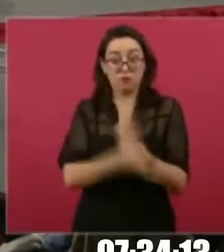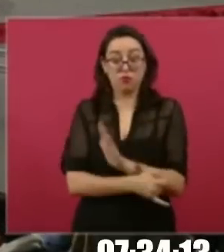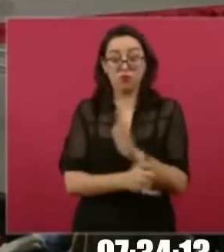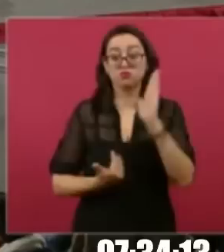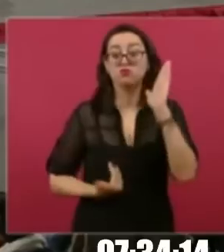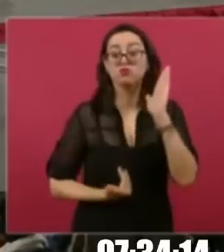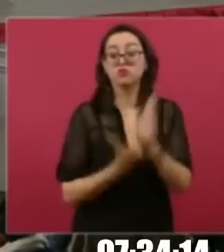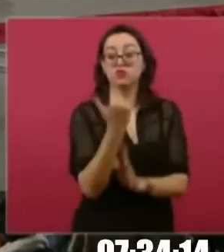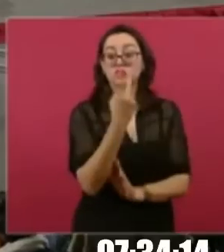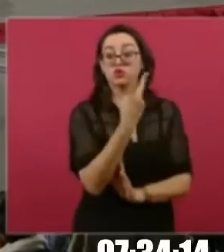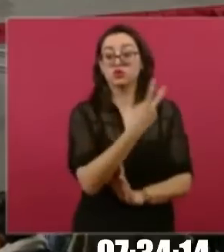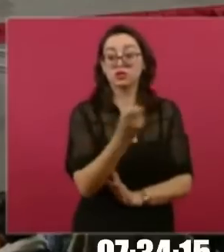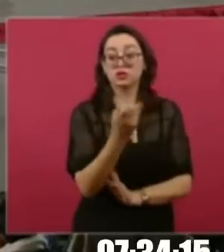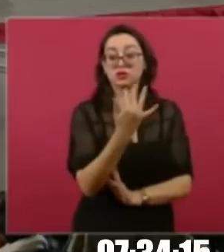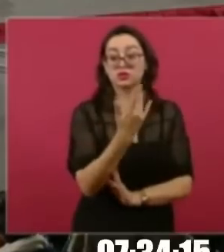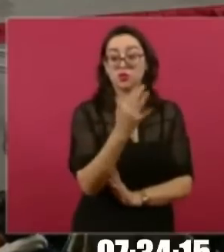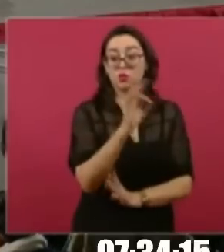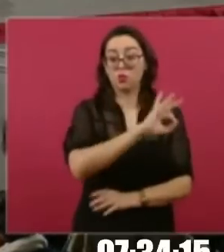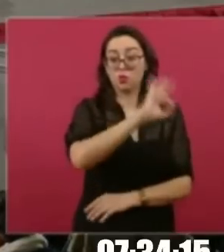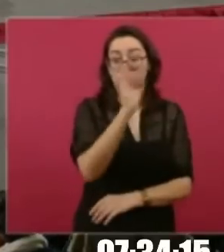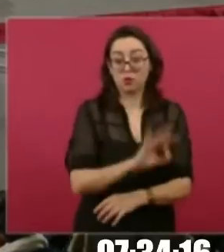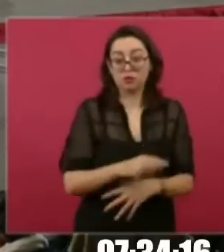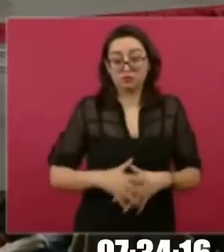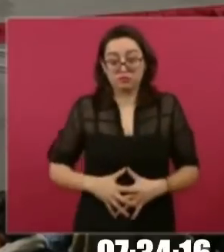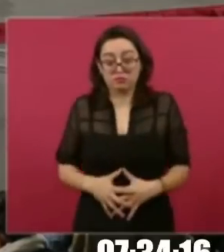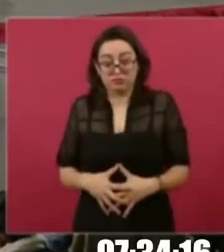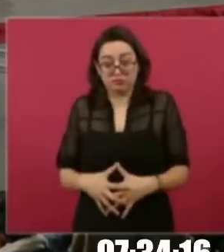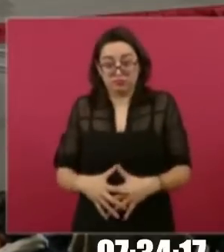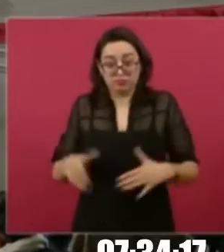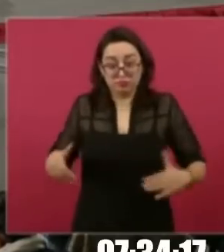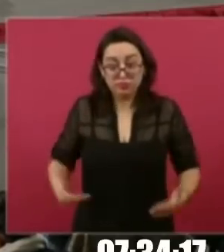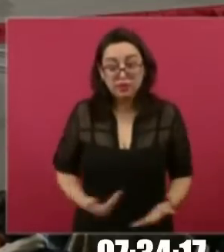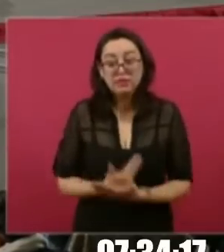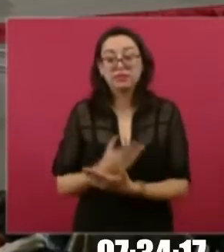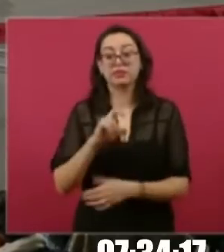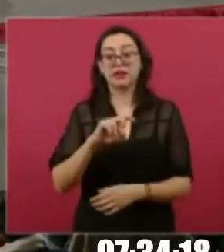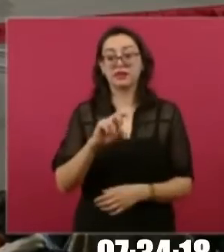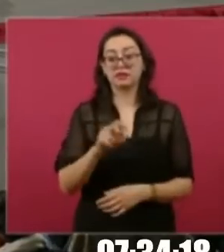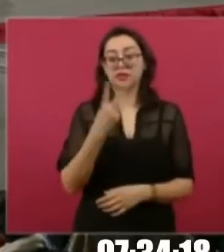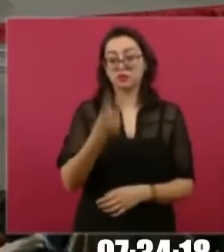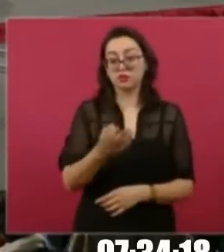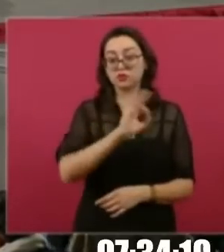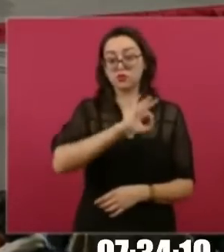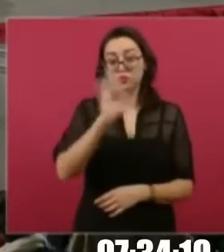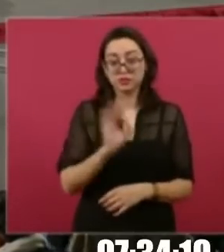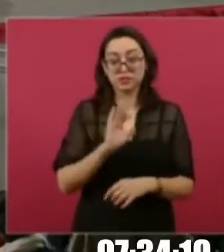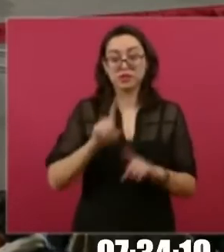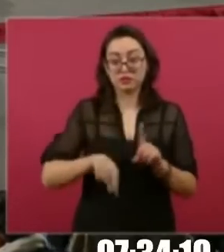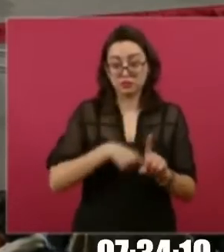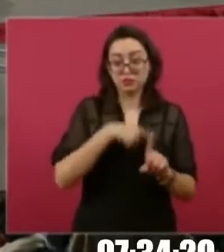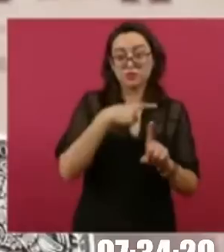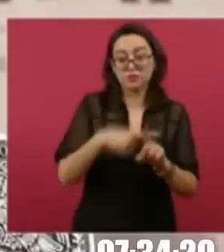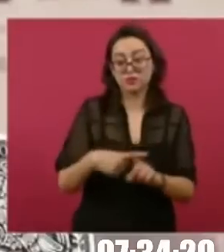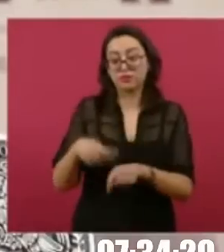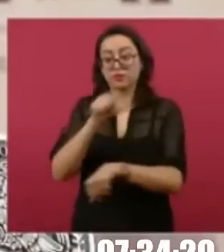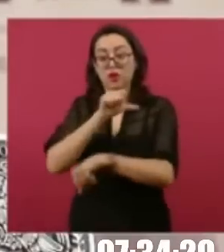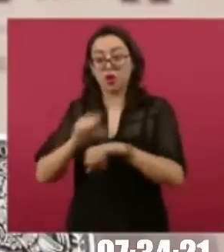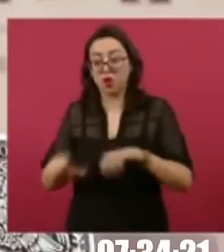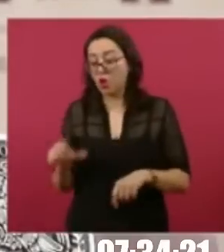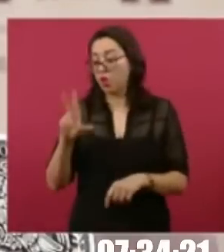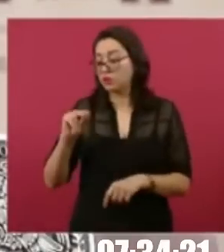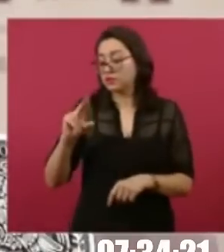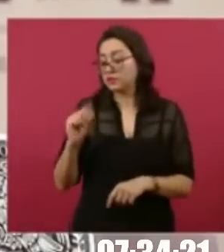los partos en alrededor de un treinta y dos por ciento las cirugías en ochenta y nueve por